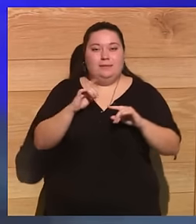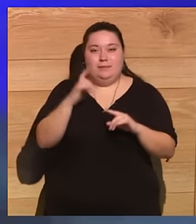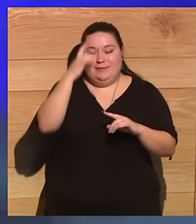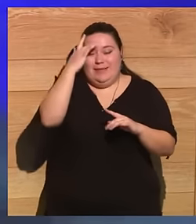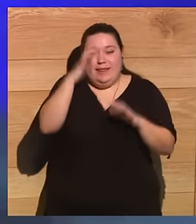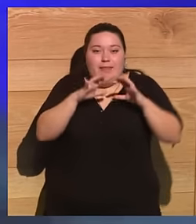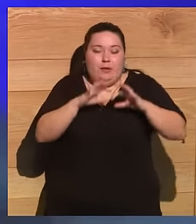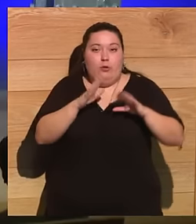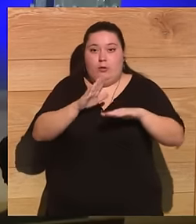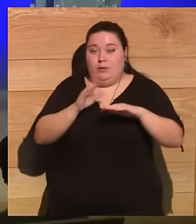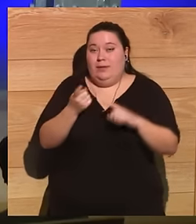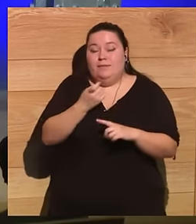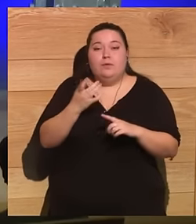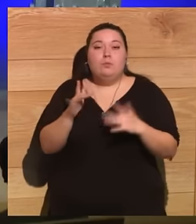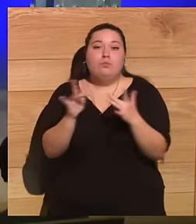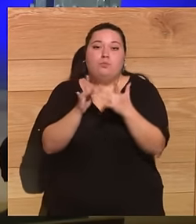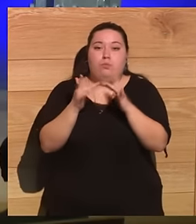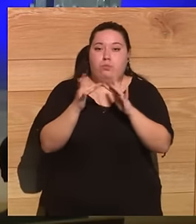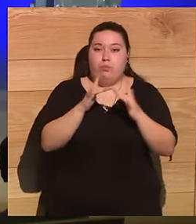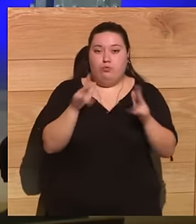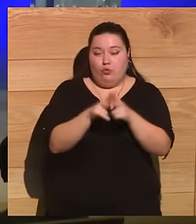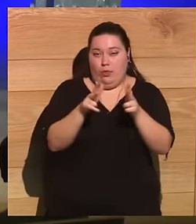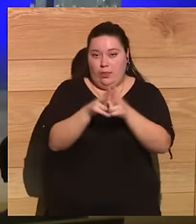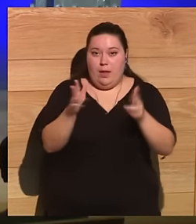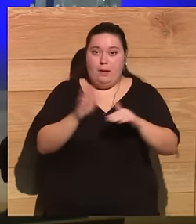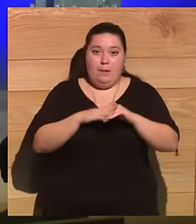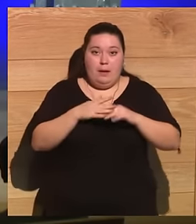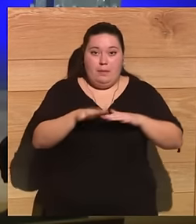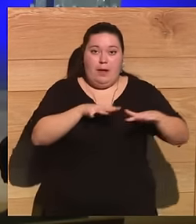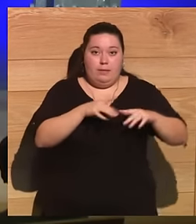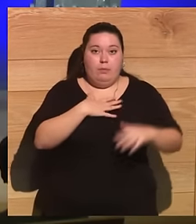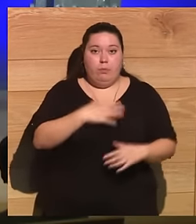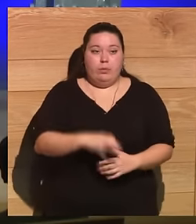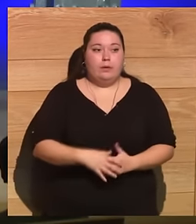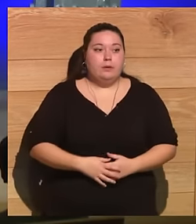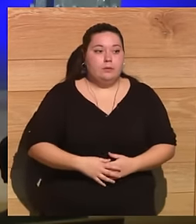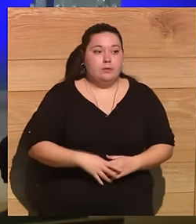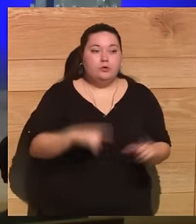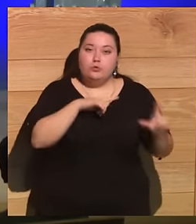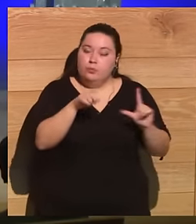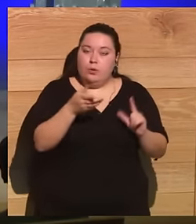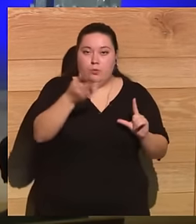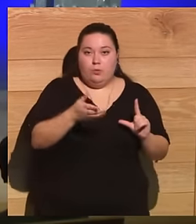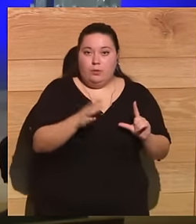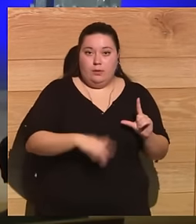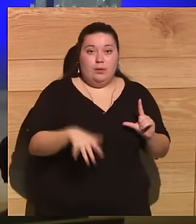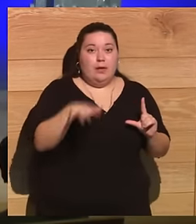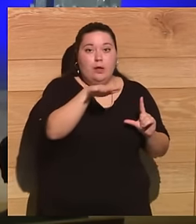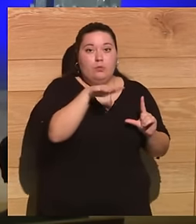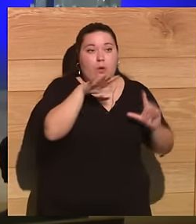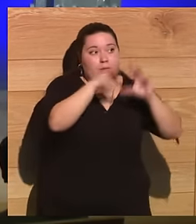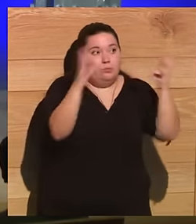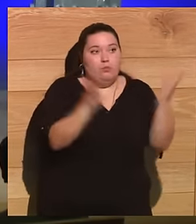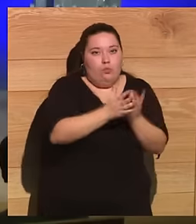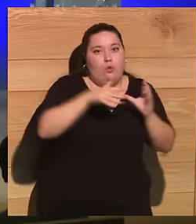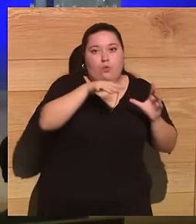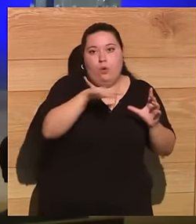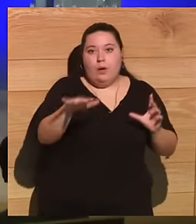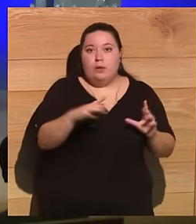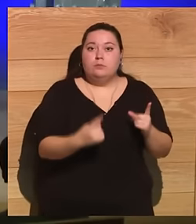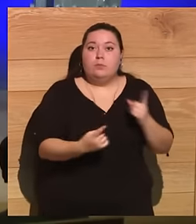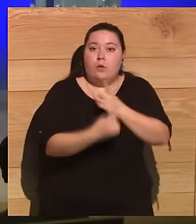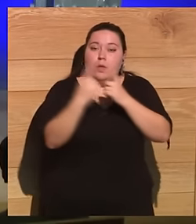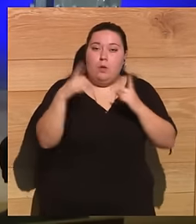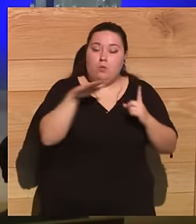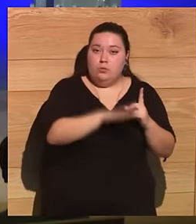interacción social para desarrollar estos circuitos. Es un mensaje bastante importante. Hay lugares en el mundo